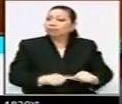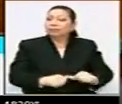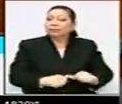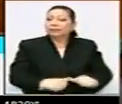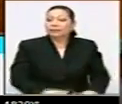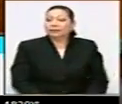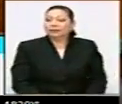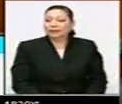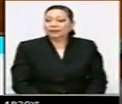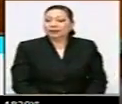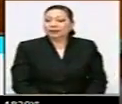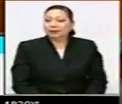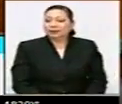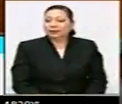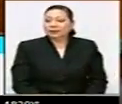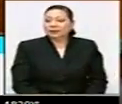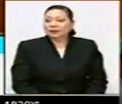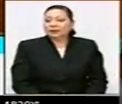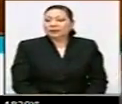del...